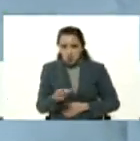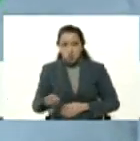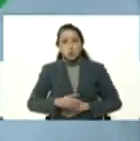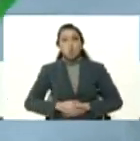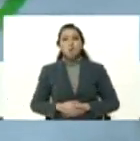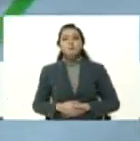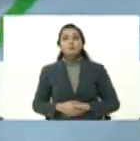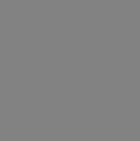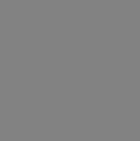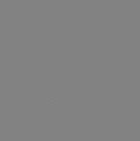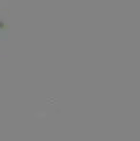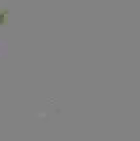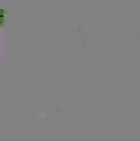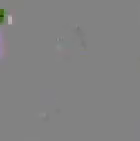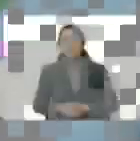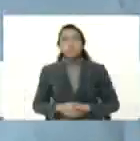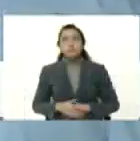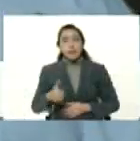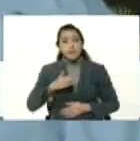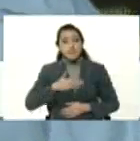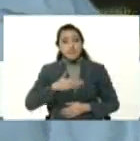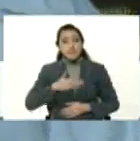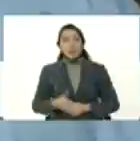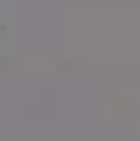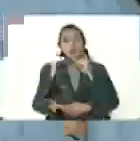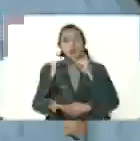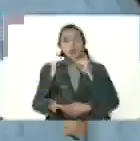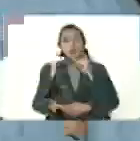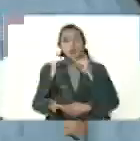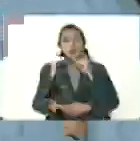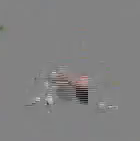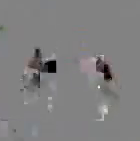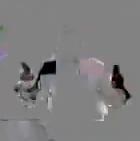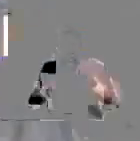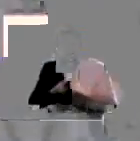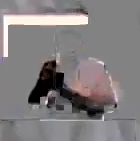Soteldo. Mi impresión de